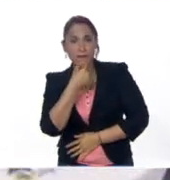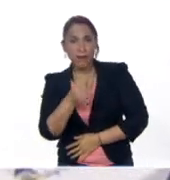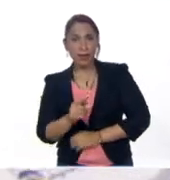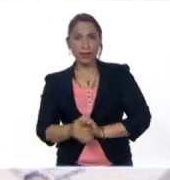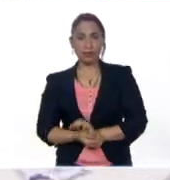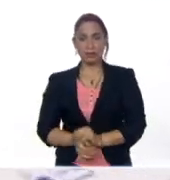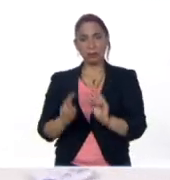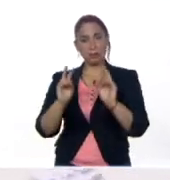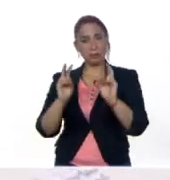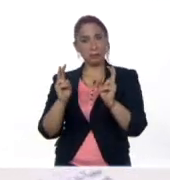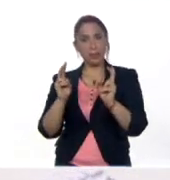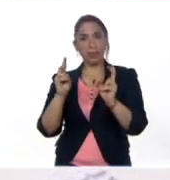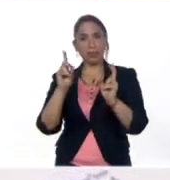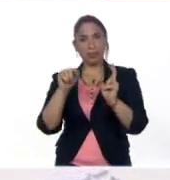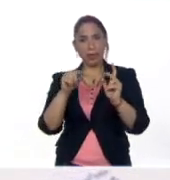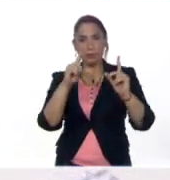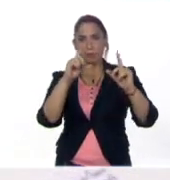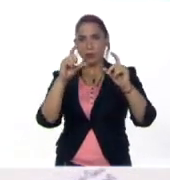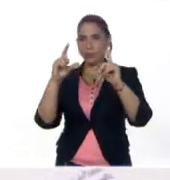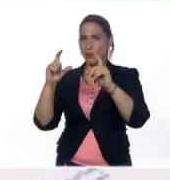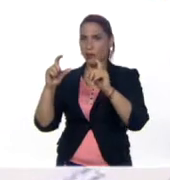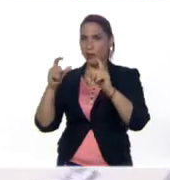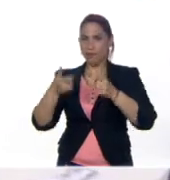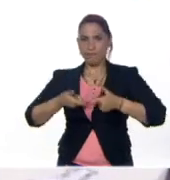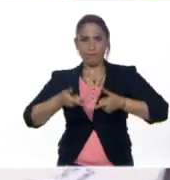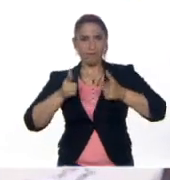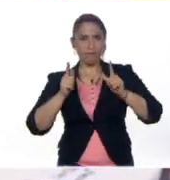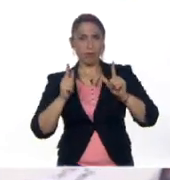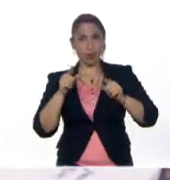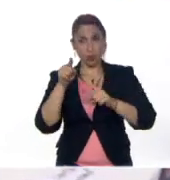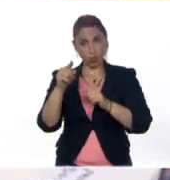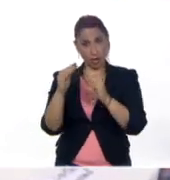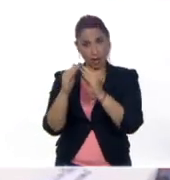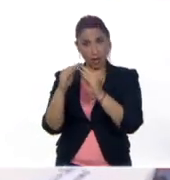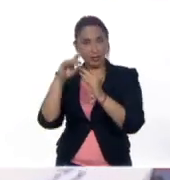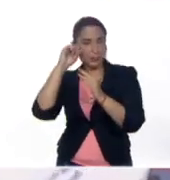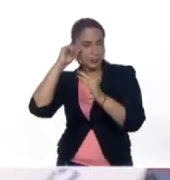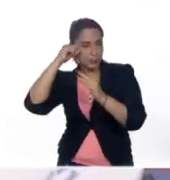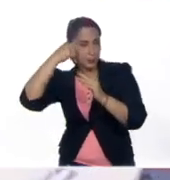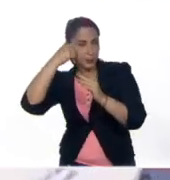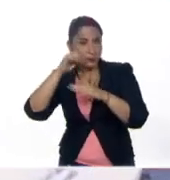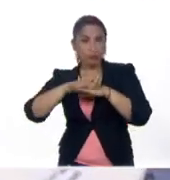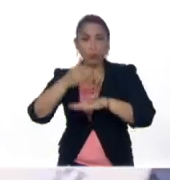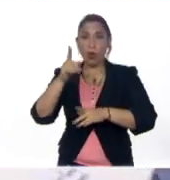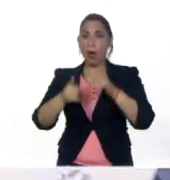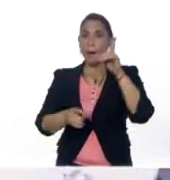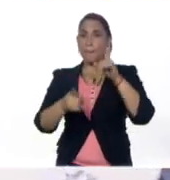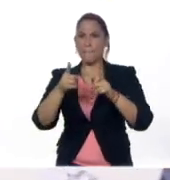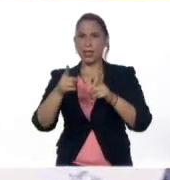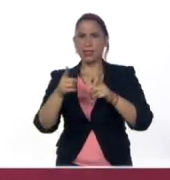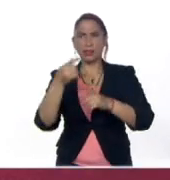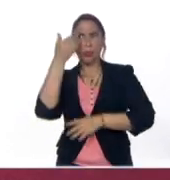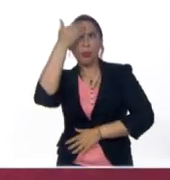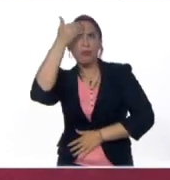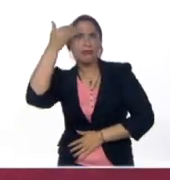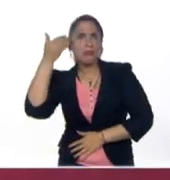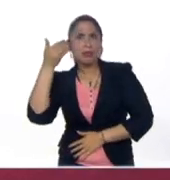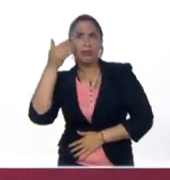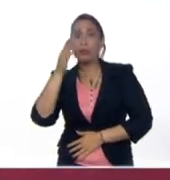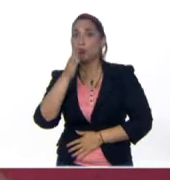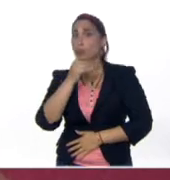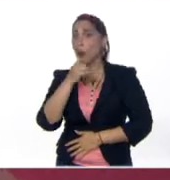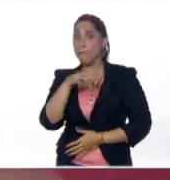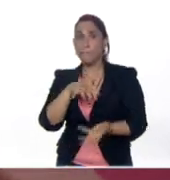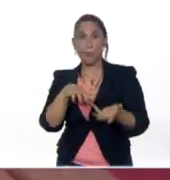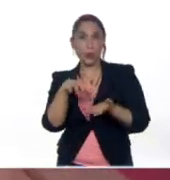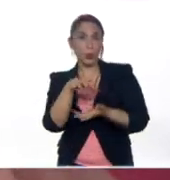textos, imágenes que te permitan allá en casa recordarlas. Porque a veces se nos olvida y no hay ningún problema